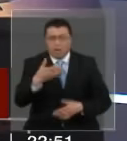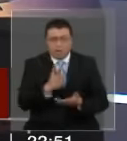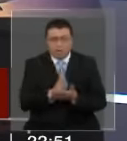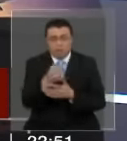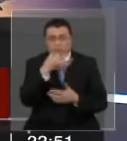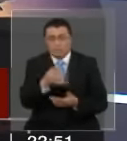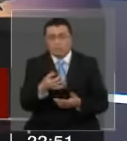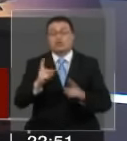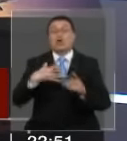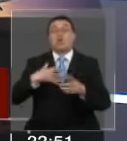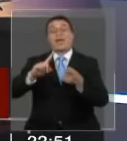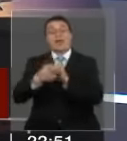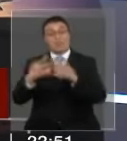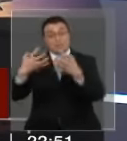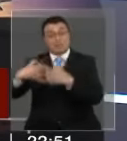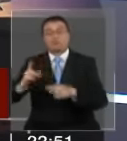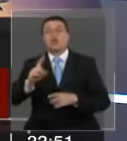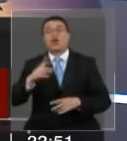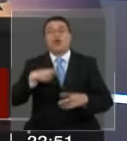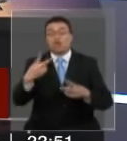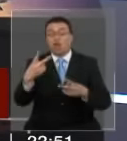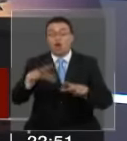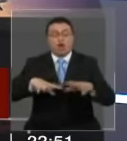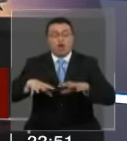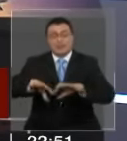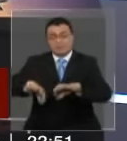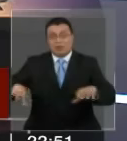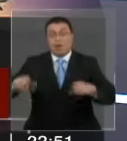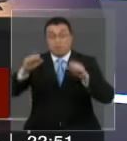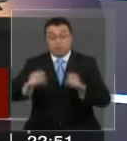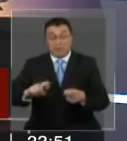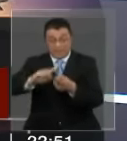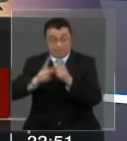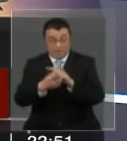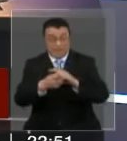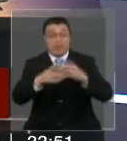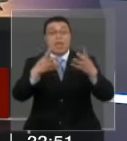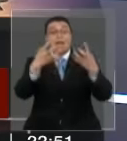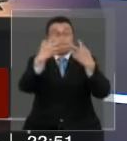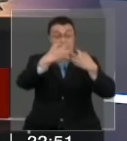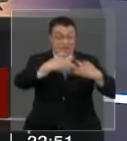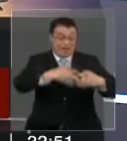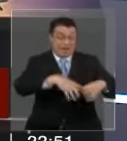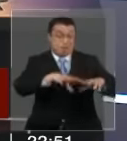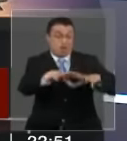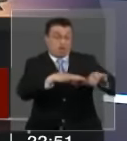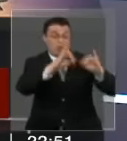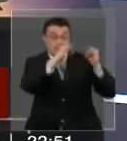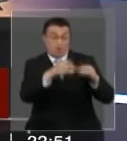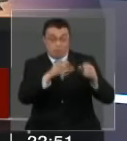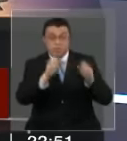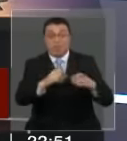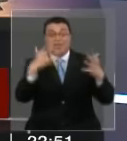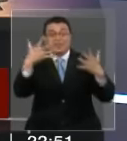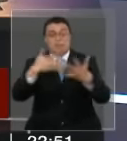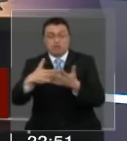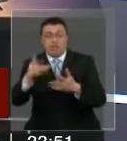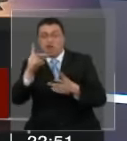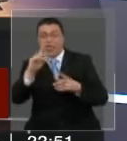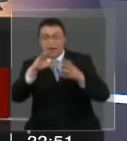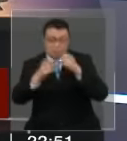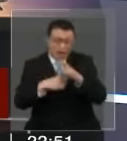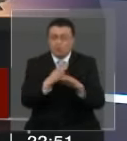No, hay que cambiar el mecanismo. No, estoy diciendo que son las dos cosas que son separables, porque tú puedes cambiar el mecanismo. Cambia el mecanismo con lo que quieras, ponle de utilidades, de las ventas, ponle 10 millones de dólares al año, lo